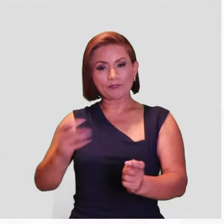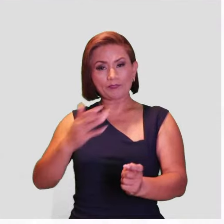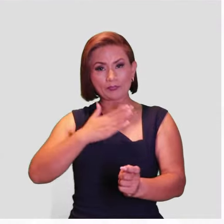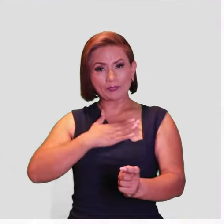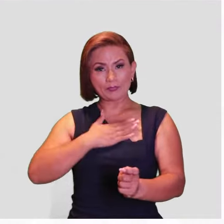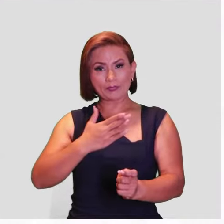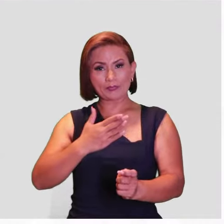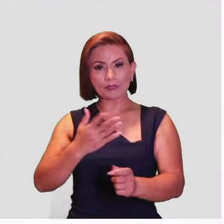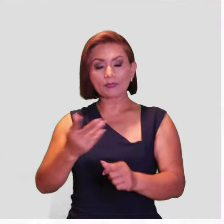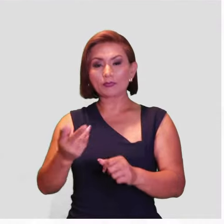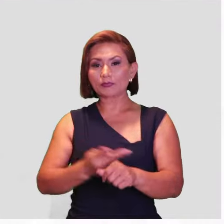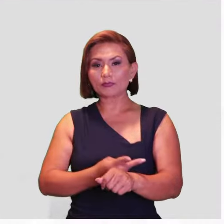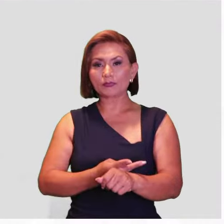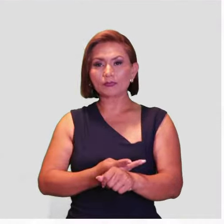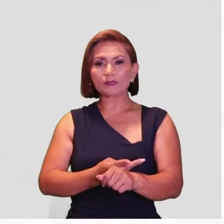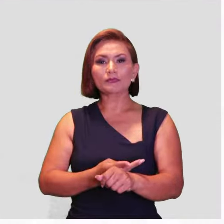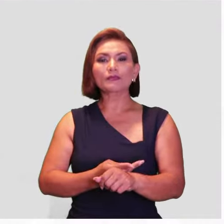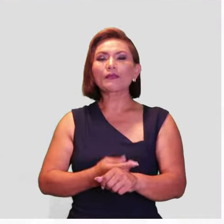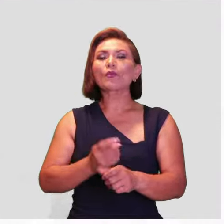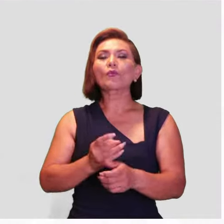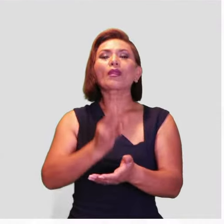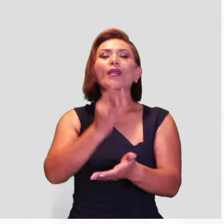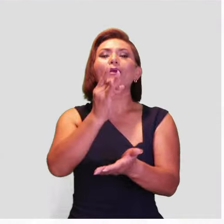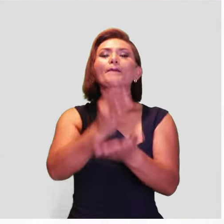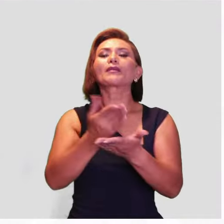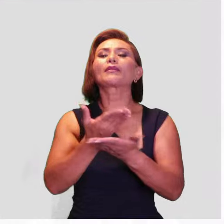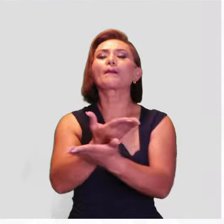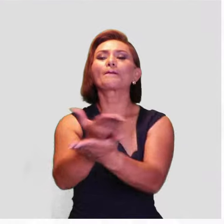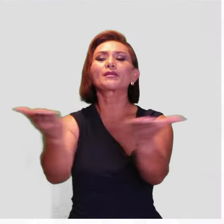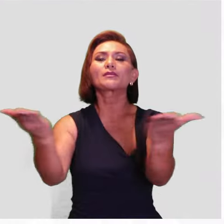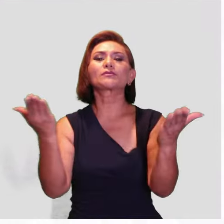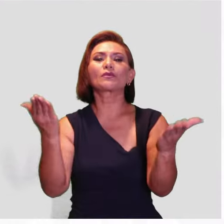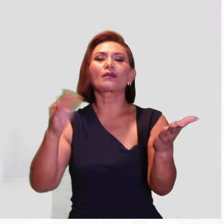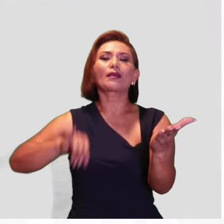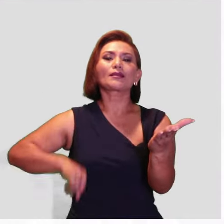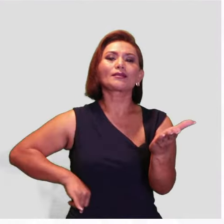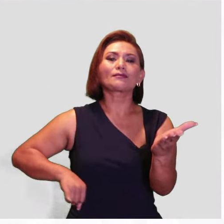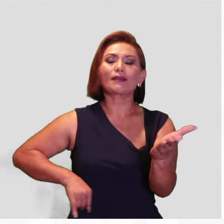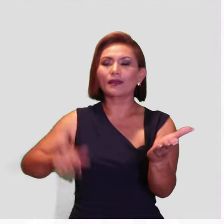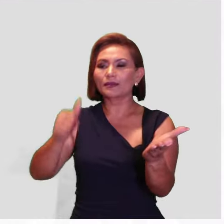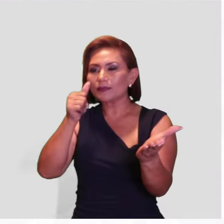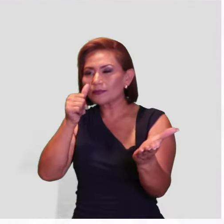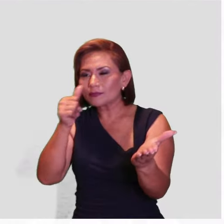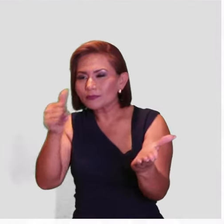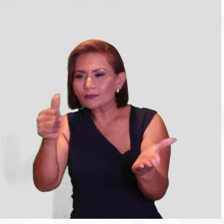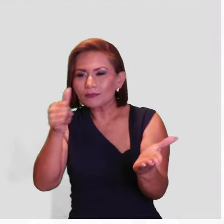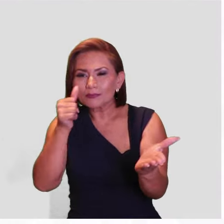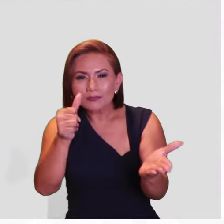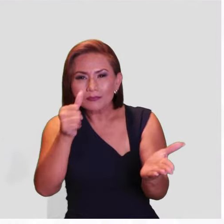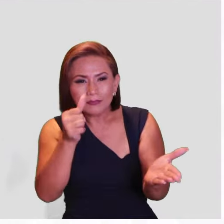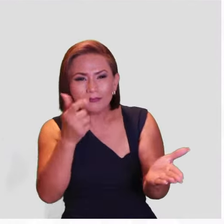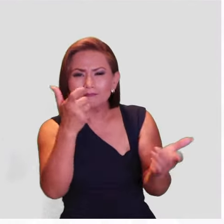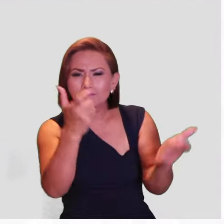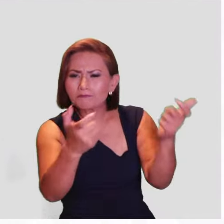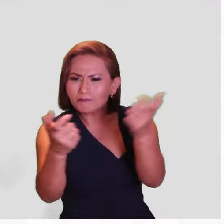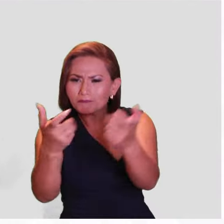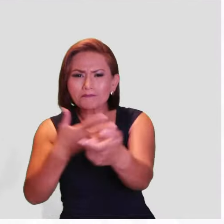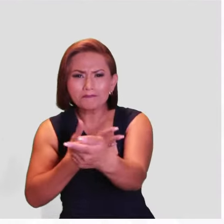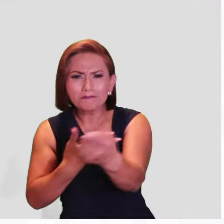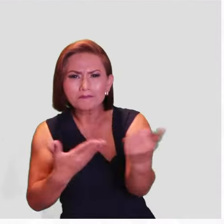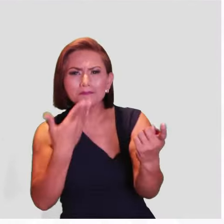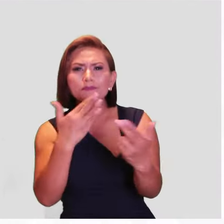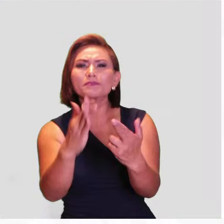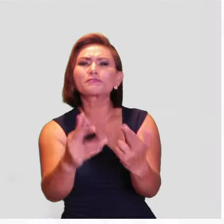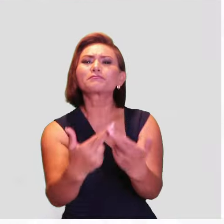interés social plenamente. Busco la buena economía de nuestra gente. El